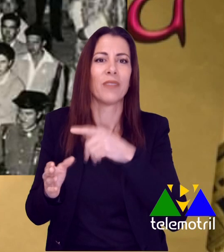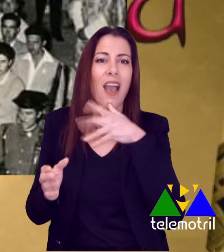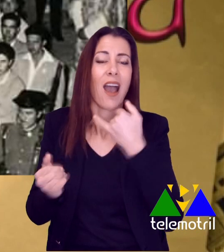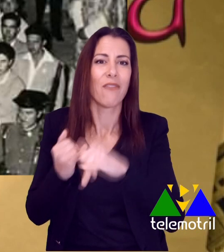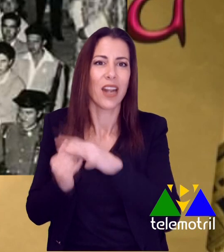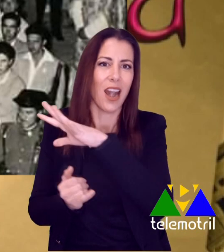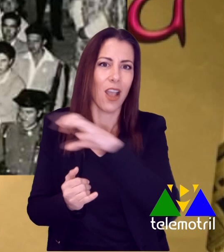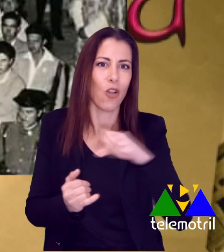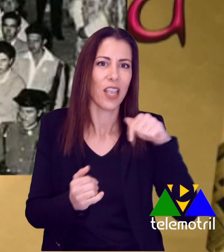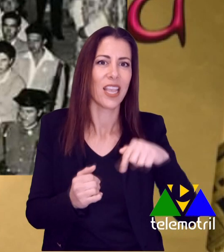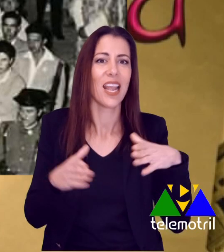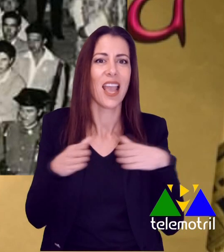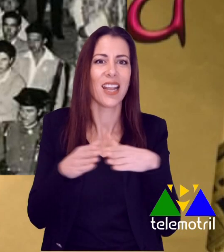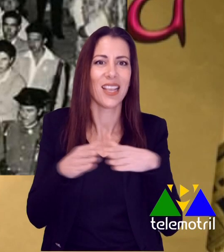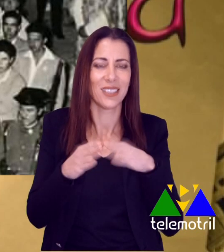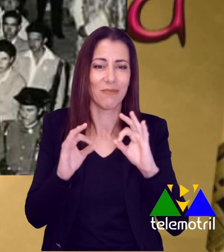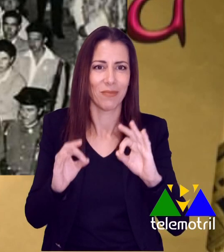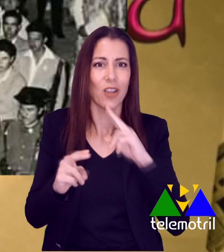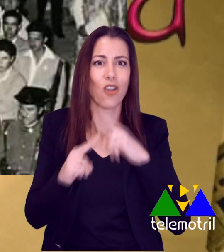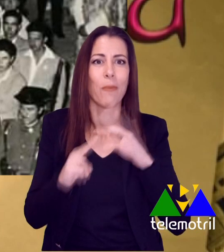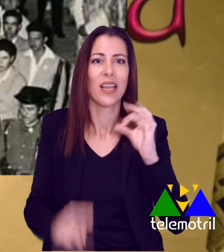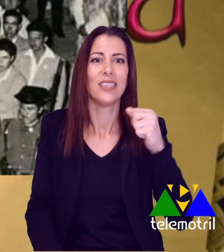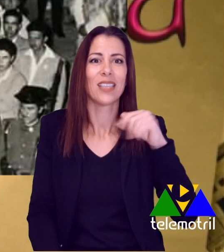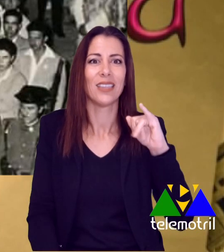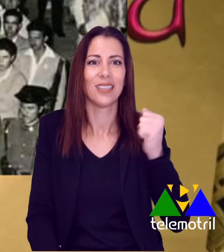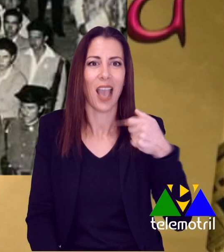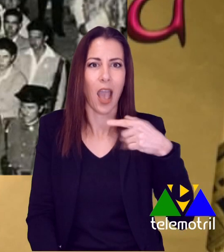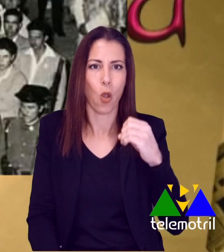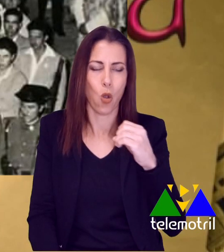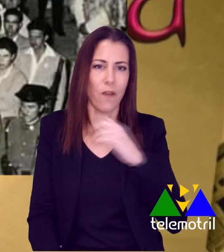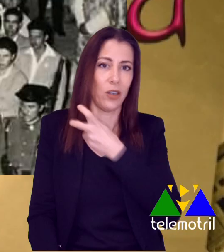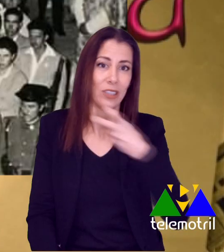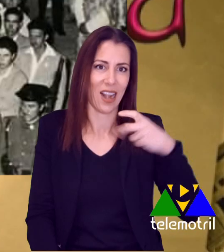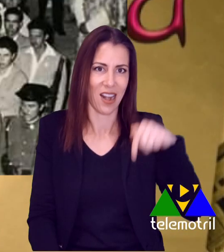Santiago. Aquella imagen de la Virgen que llevaban los marineros, la traen.